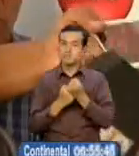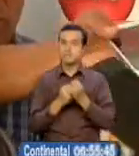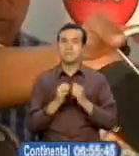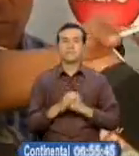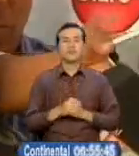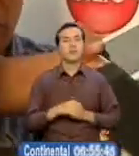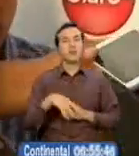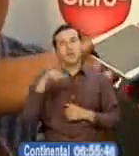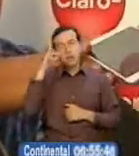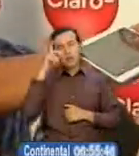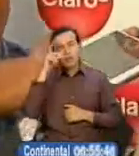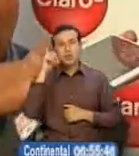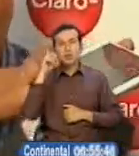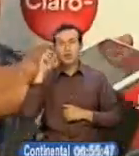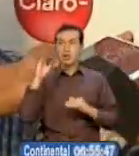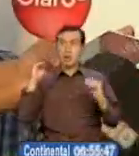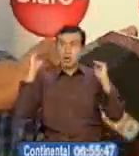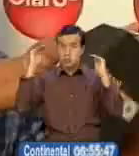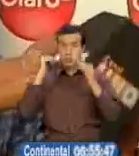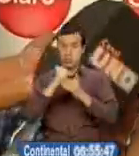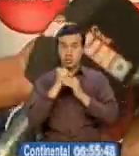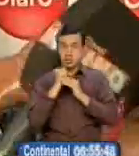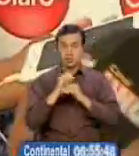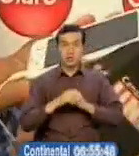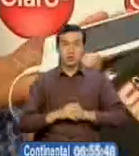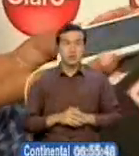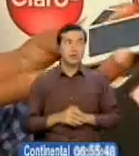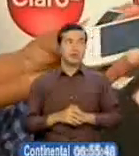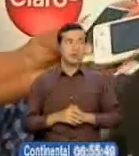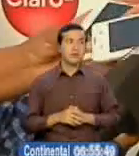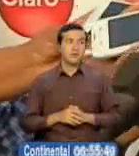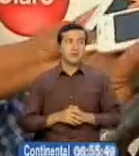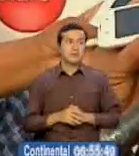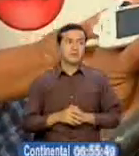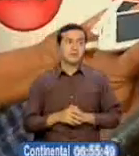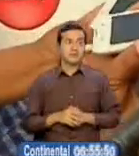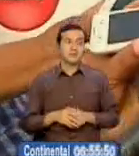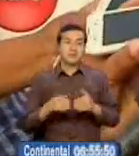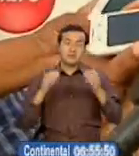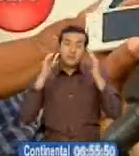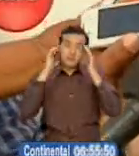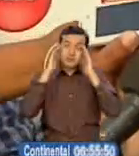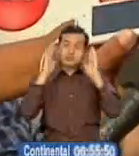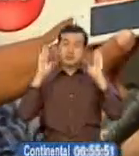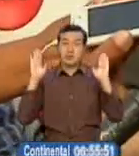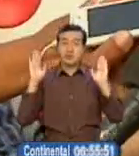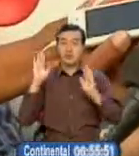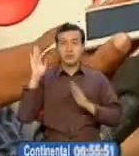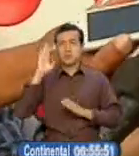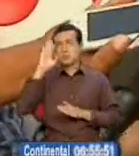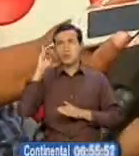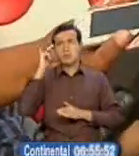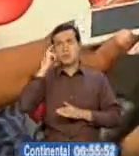sigue siendo un aliado el tema de altura? Bueno, la verdad es que yo nunca pensé que